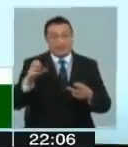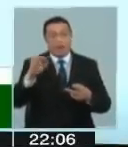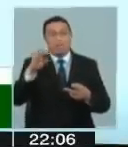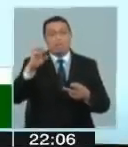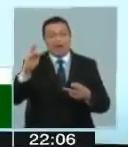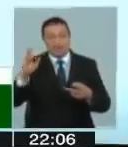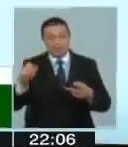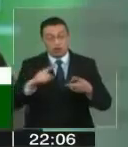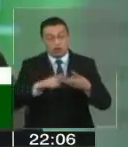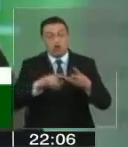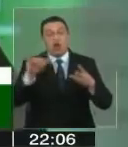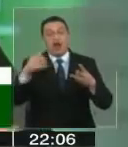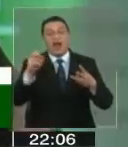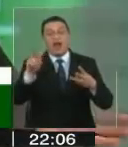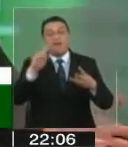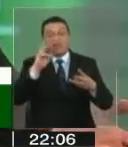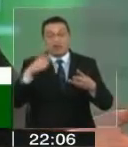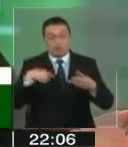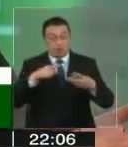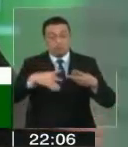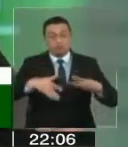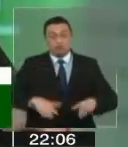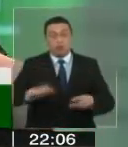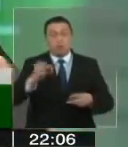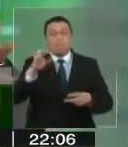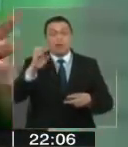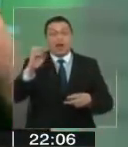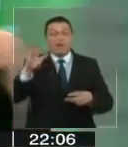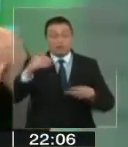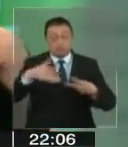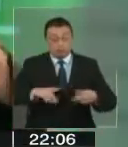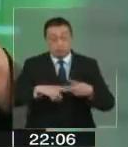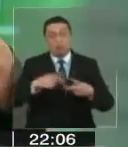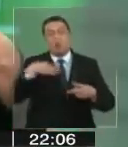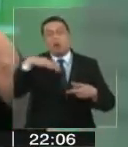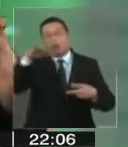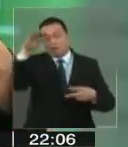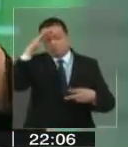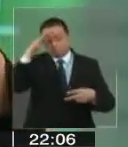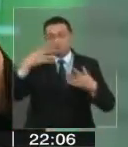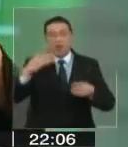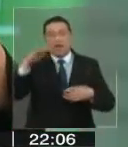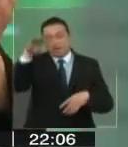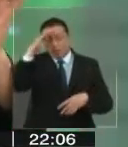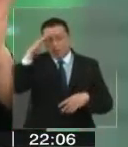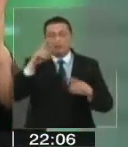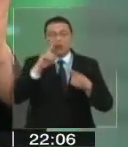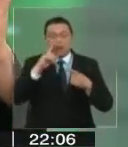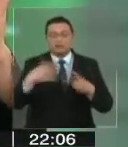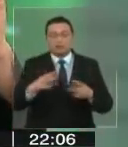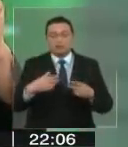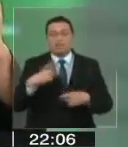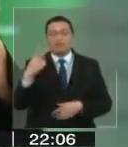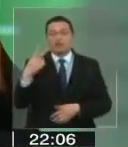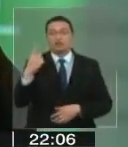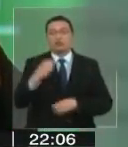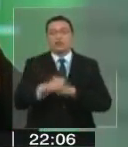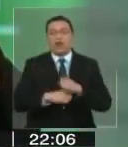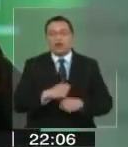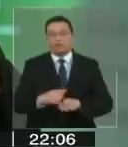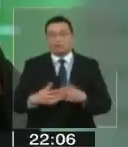Y cuando nace Pablo, yo me sentía con mucha experiencia, así que tomé esta guagua muy rápido. ¿Ya tenía? Yo tenía 21